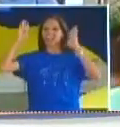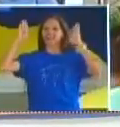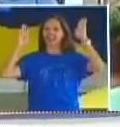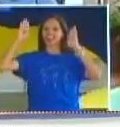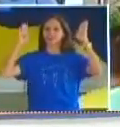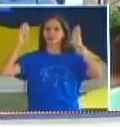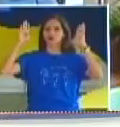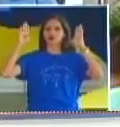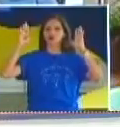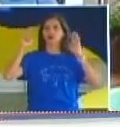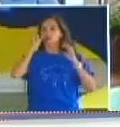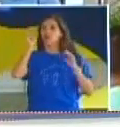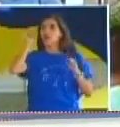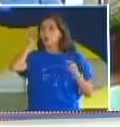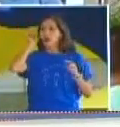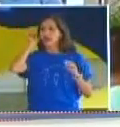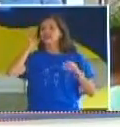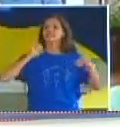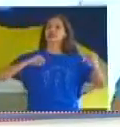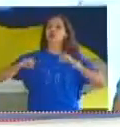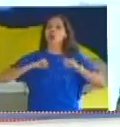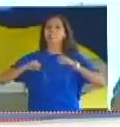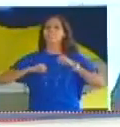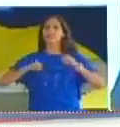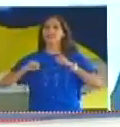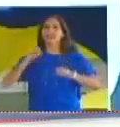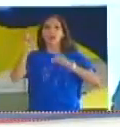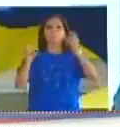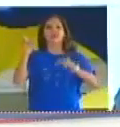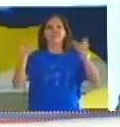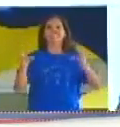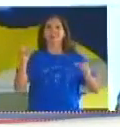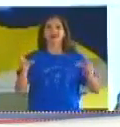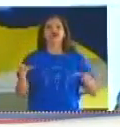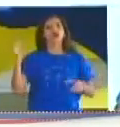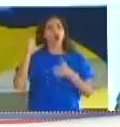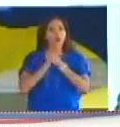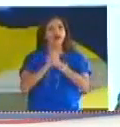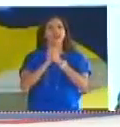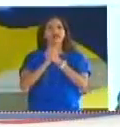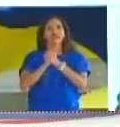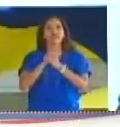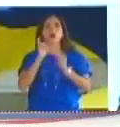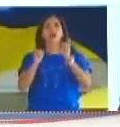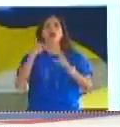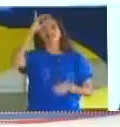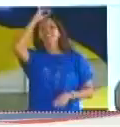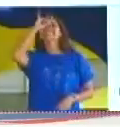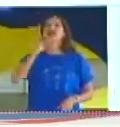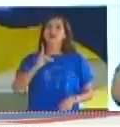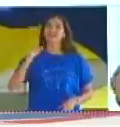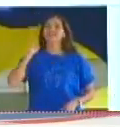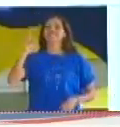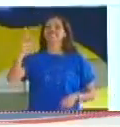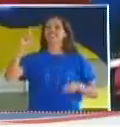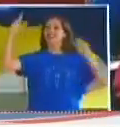las candidatas del movimiento de personas compatriotas con alguna